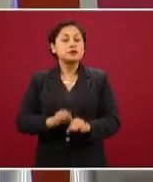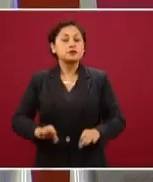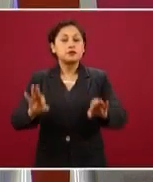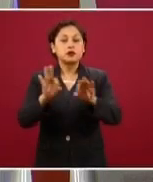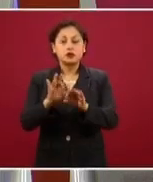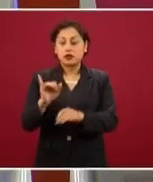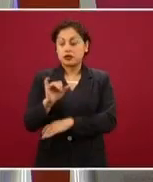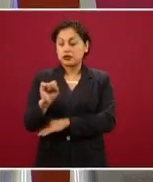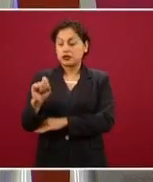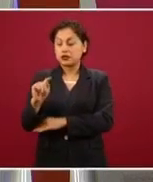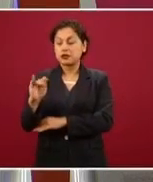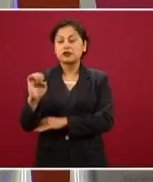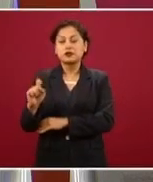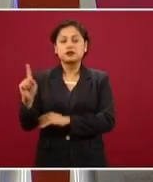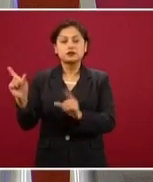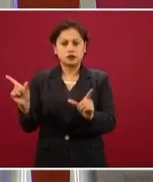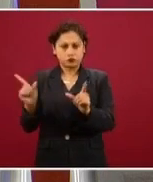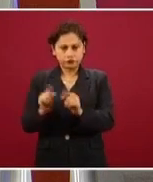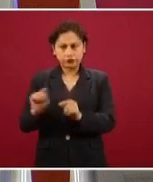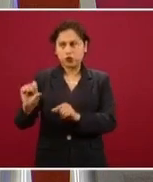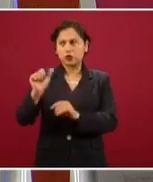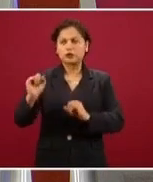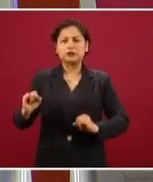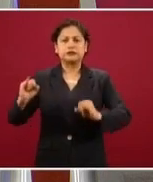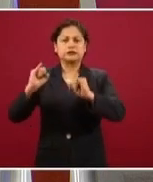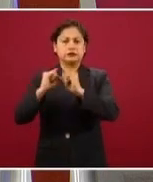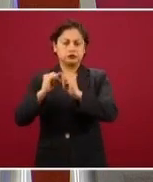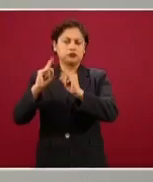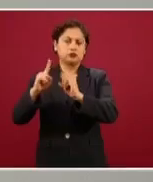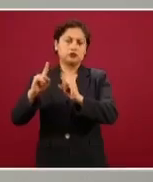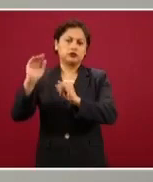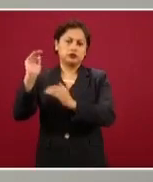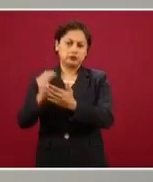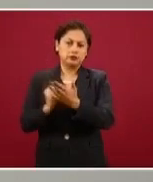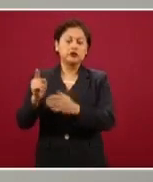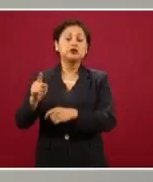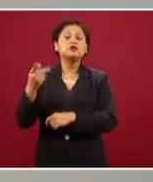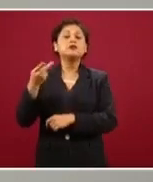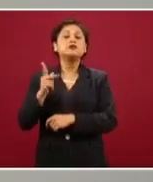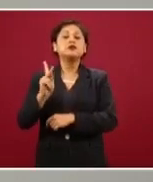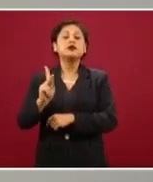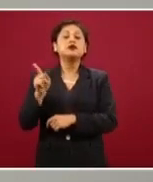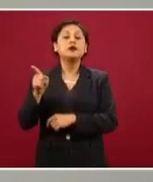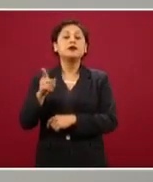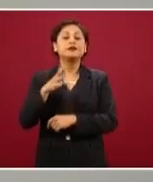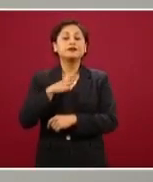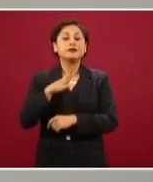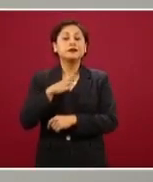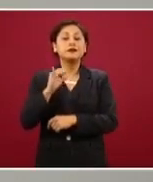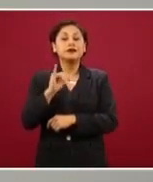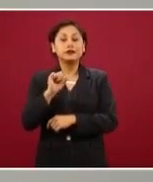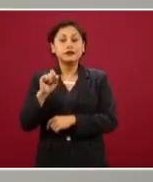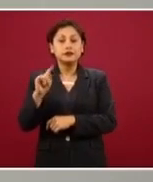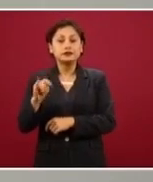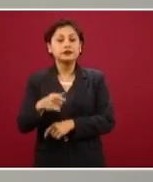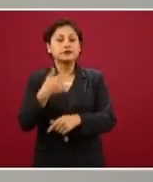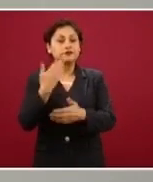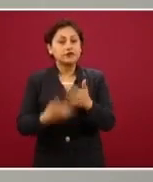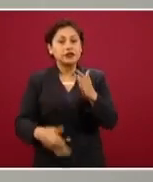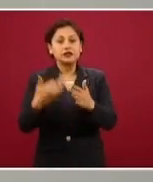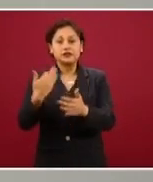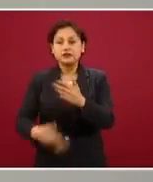pequeño comparado con las otras instituciones, ahí había una carencia importante que había que cubrir y por eso